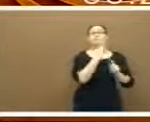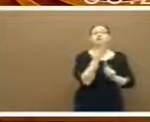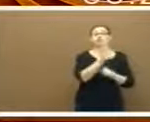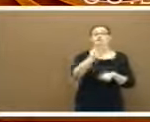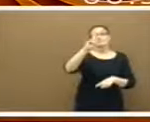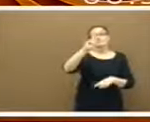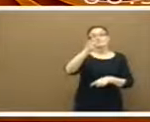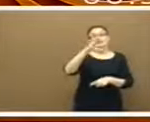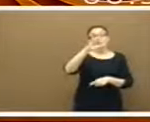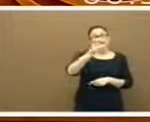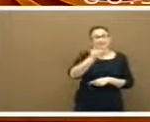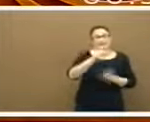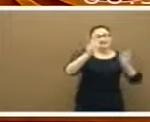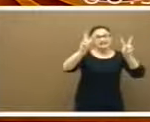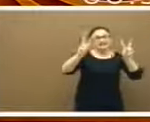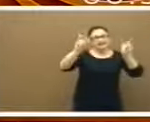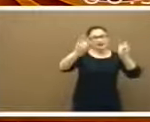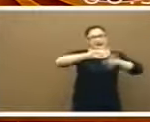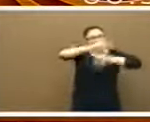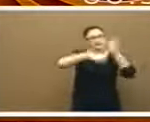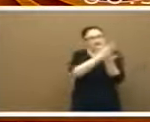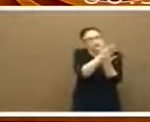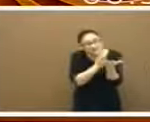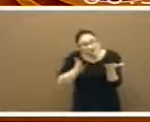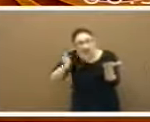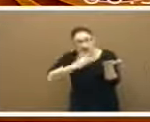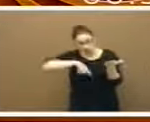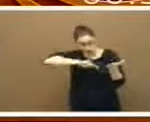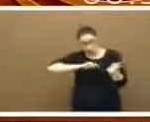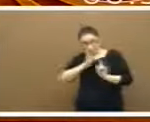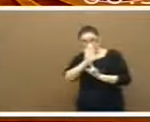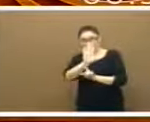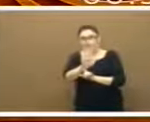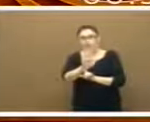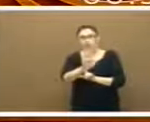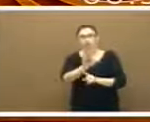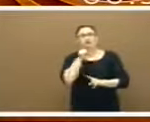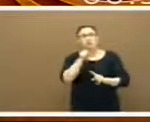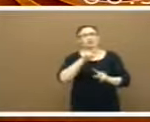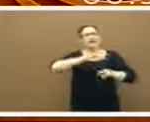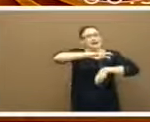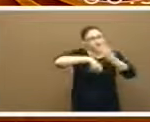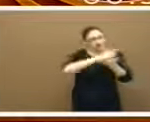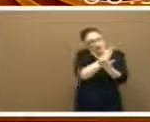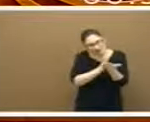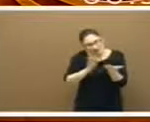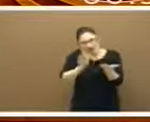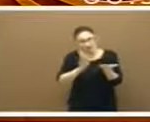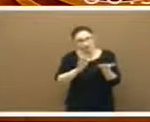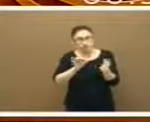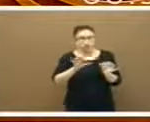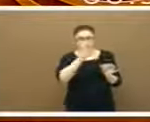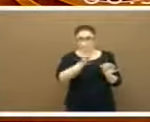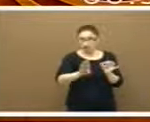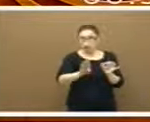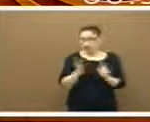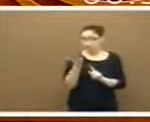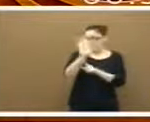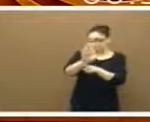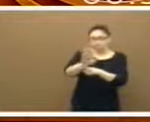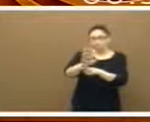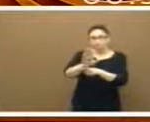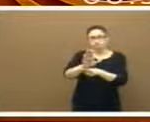PRESCRES, decirle que respecto a la enmienda transaccional que se presenta por este grupo parlamentario, es una enmienda transaccional que se ha presentado in voce, que lo que pretende es